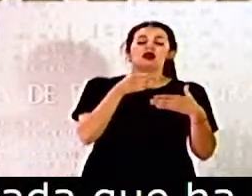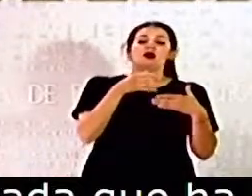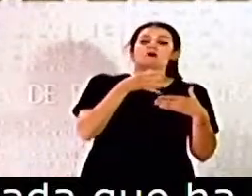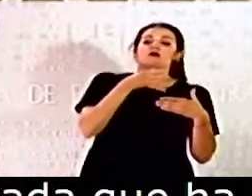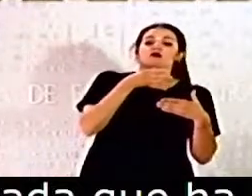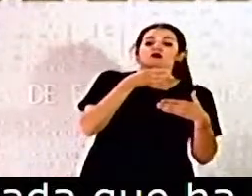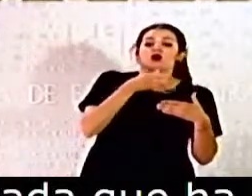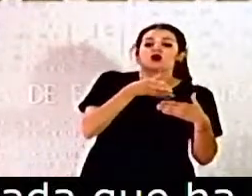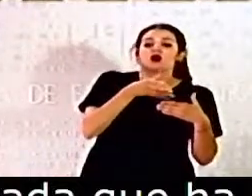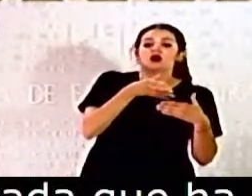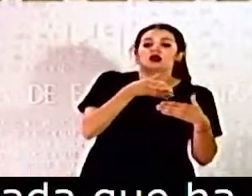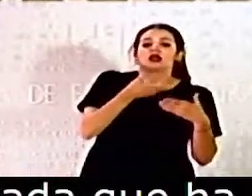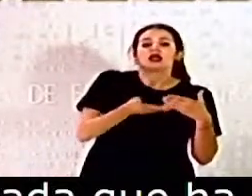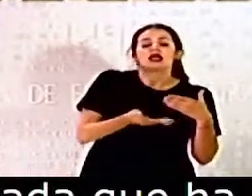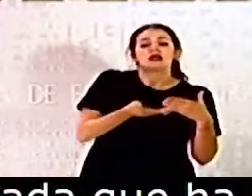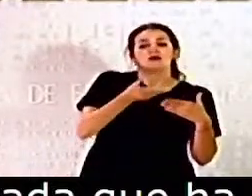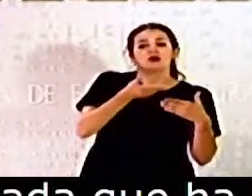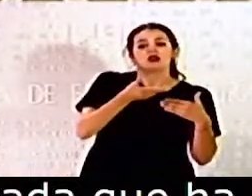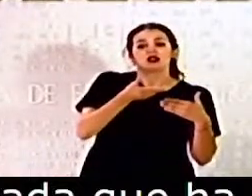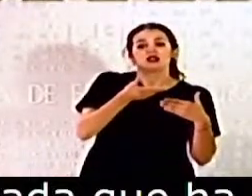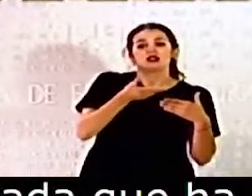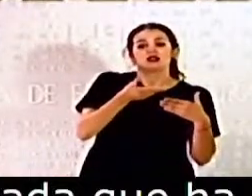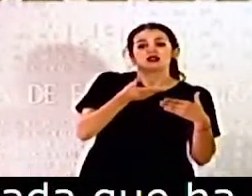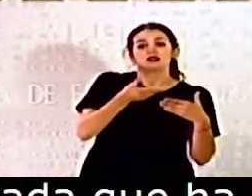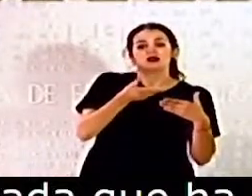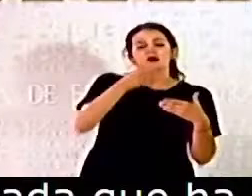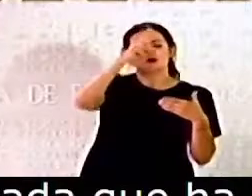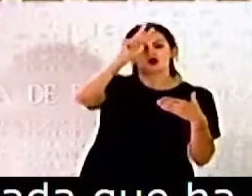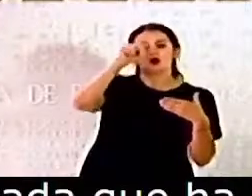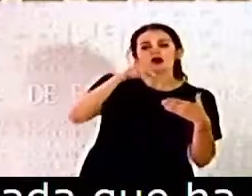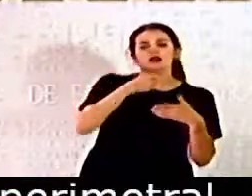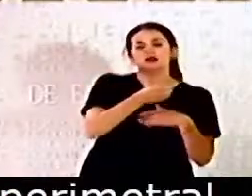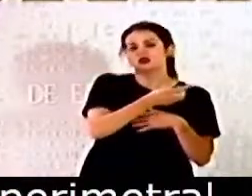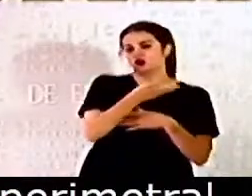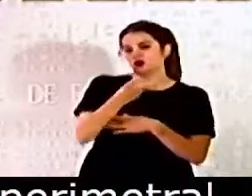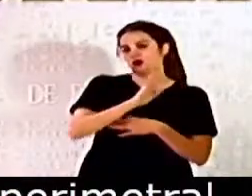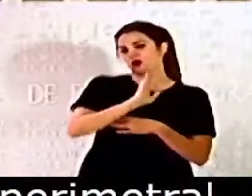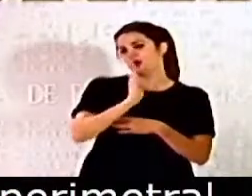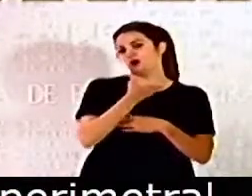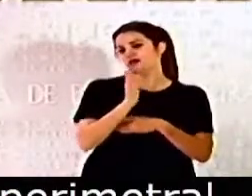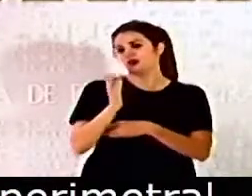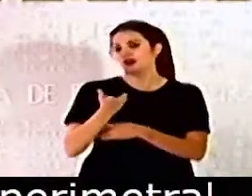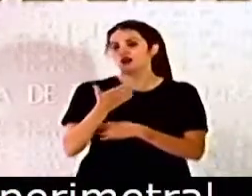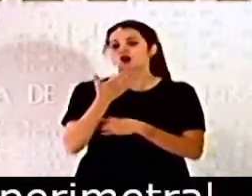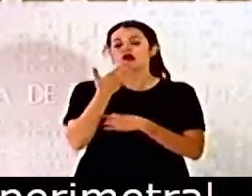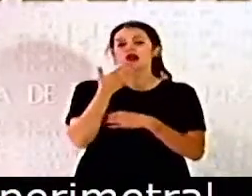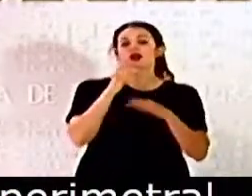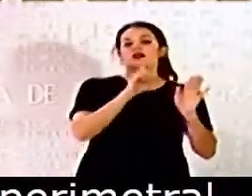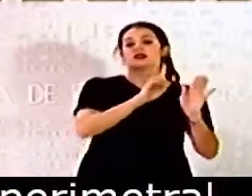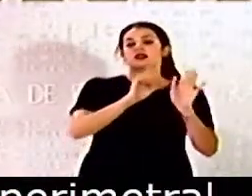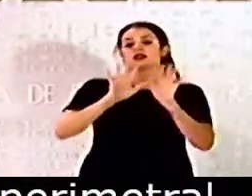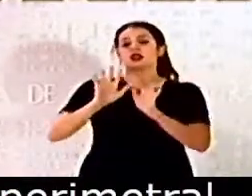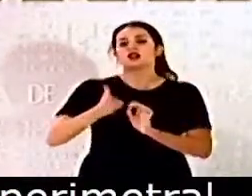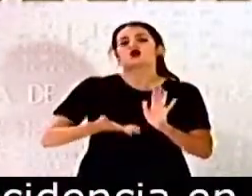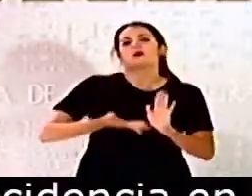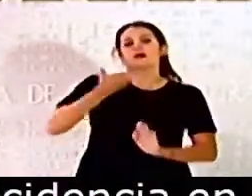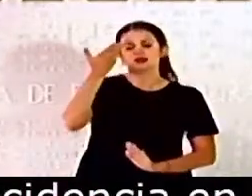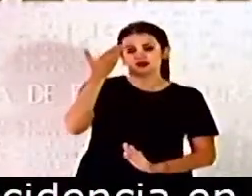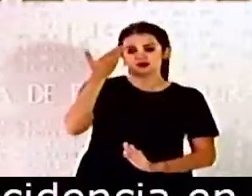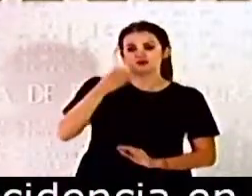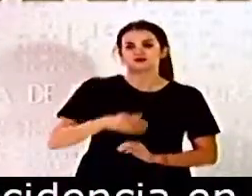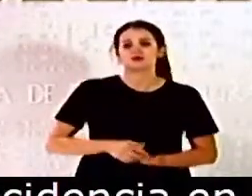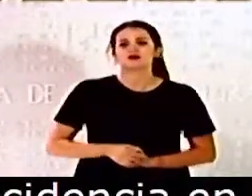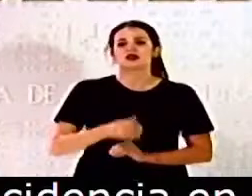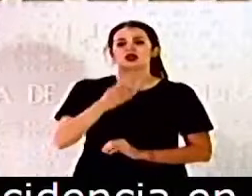por las importantes tasas de incidencia en mayores de 65 años. Quintana de